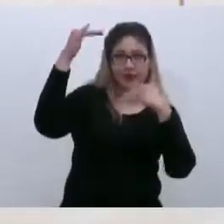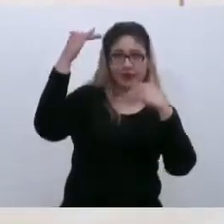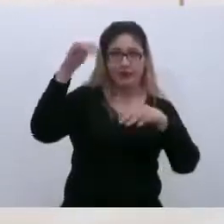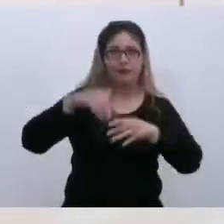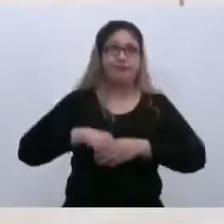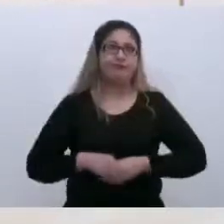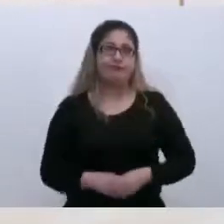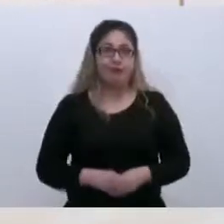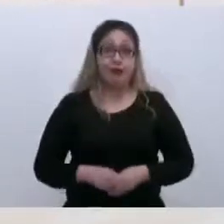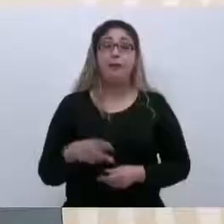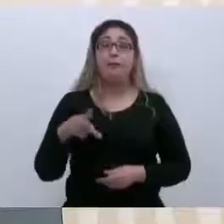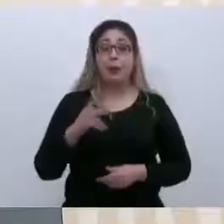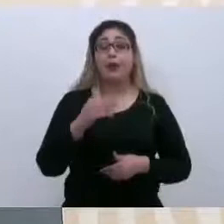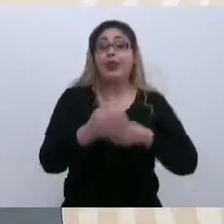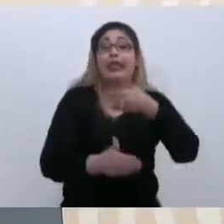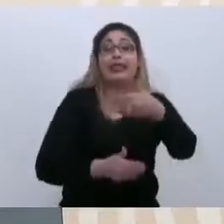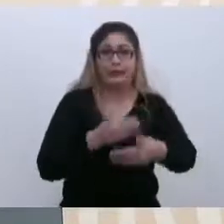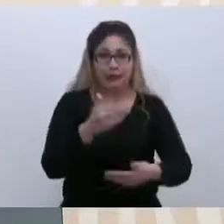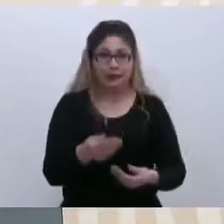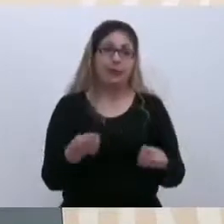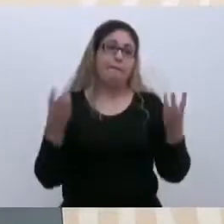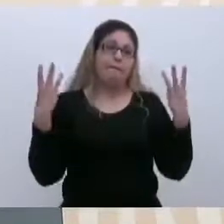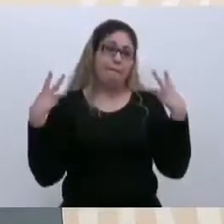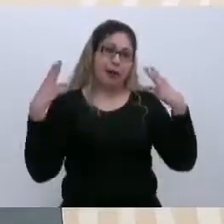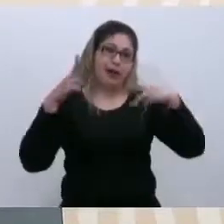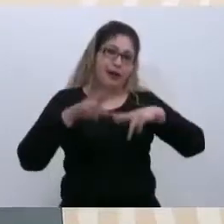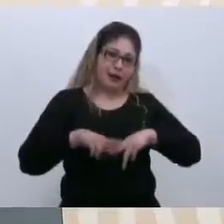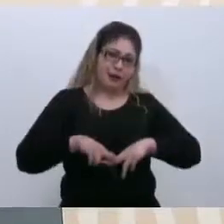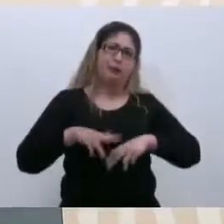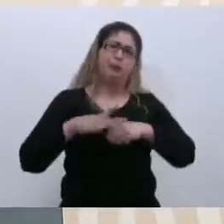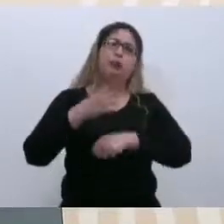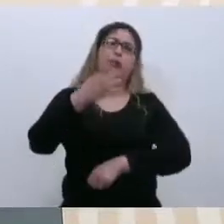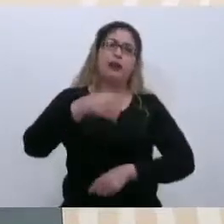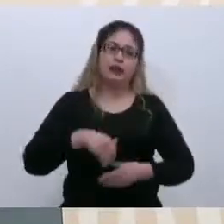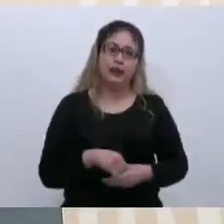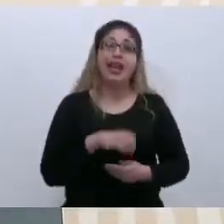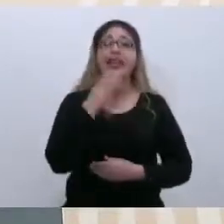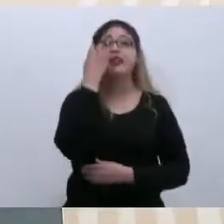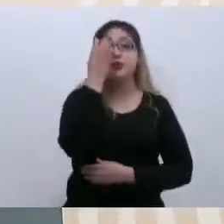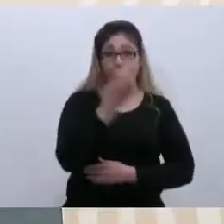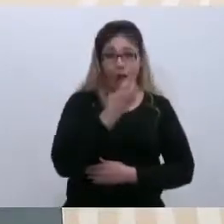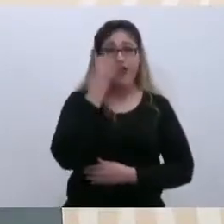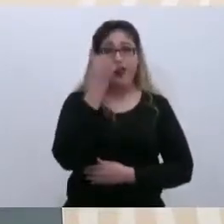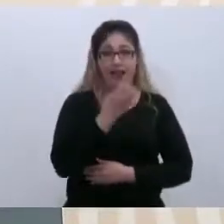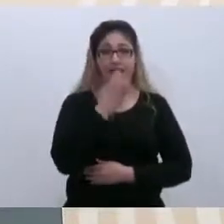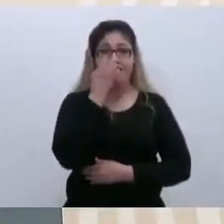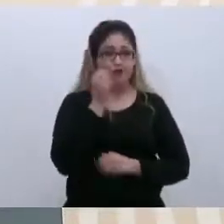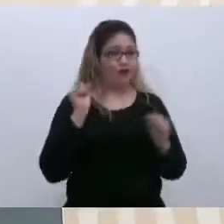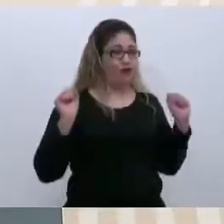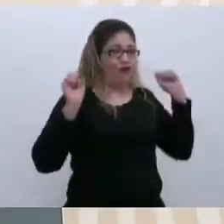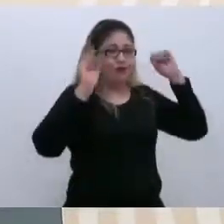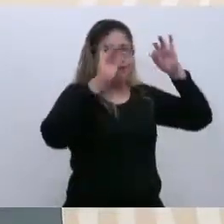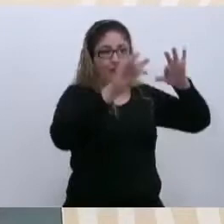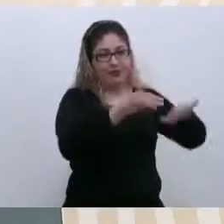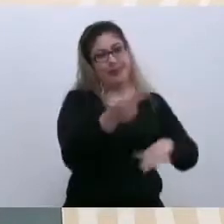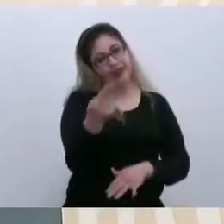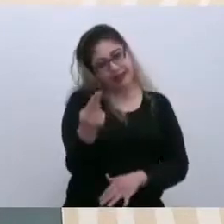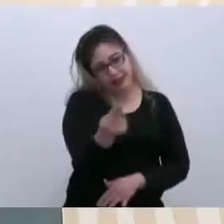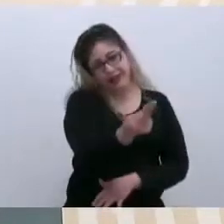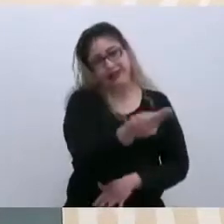porque necesitamos regresar a la escuela, necesitamos regresar a la